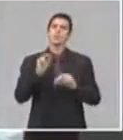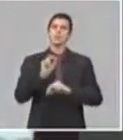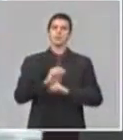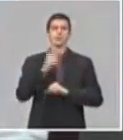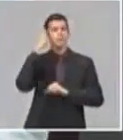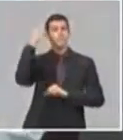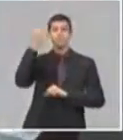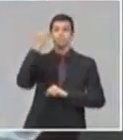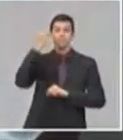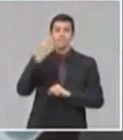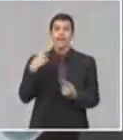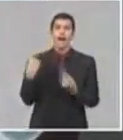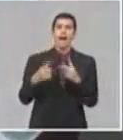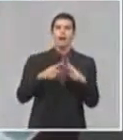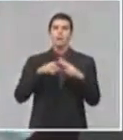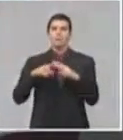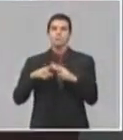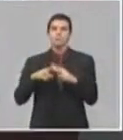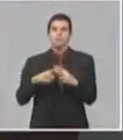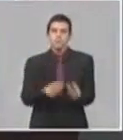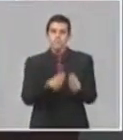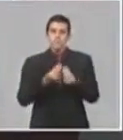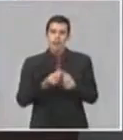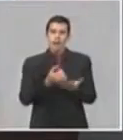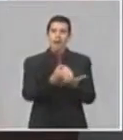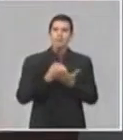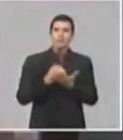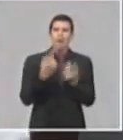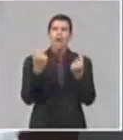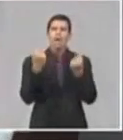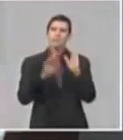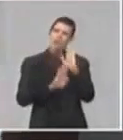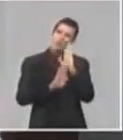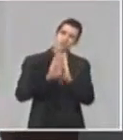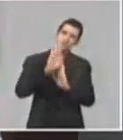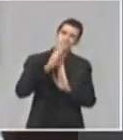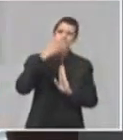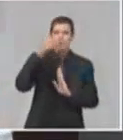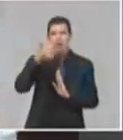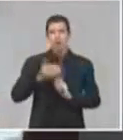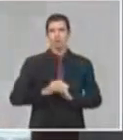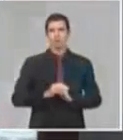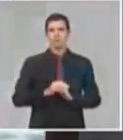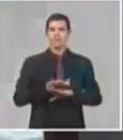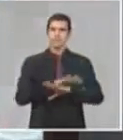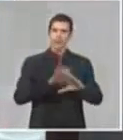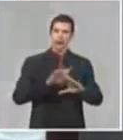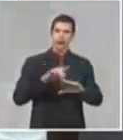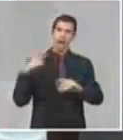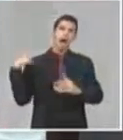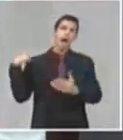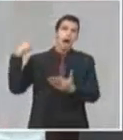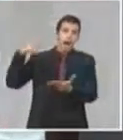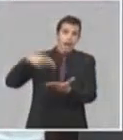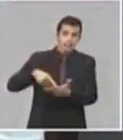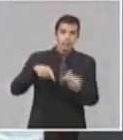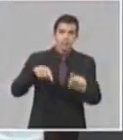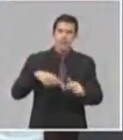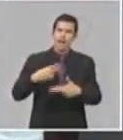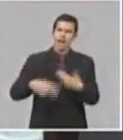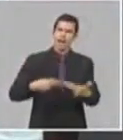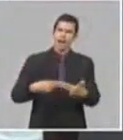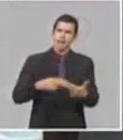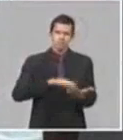a luego de nadar y de esta manera vamos preparando todo el sistema de dirección que deberá estar